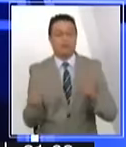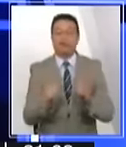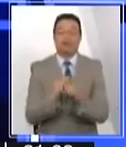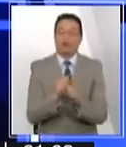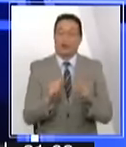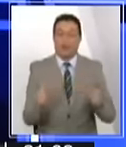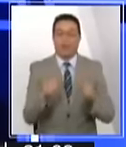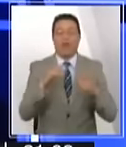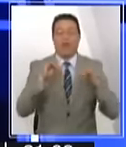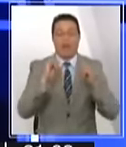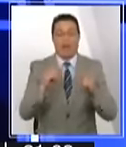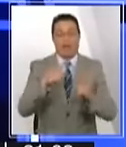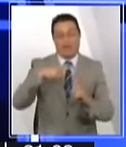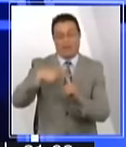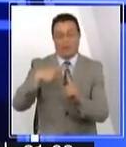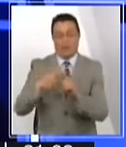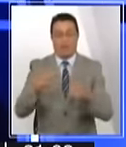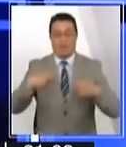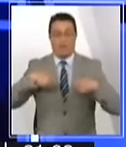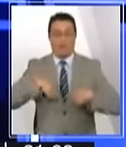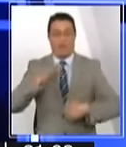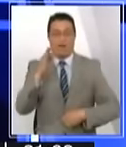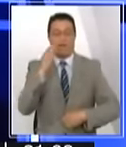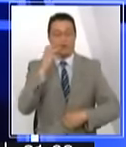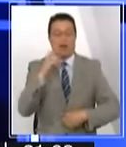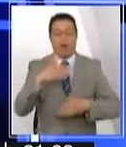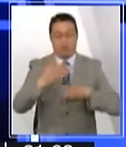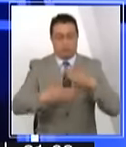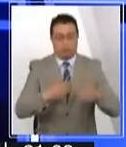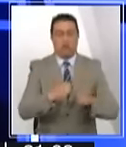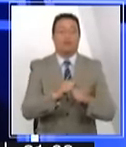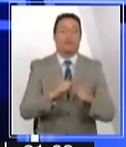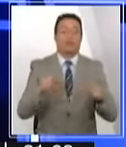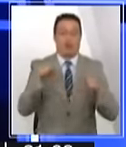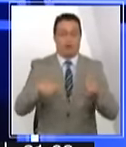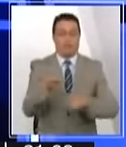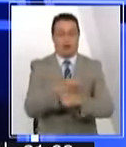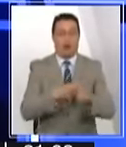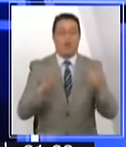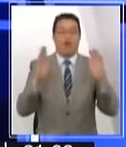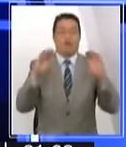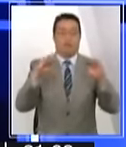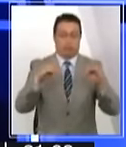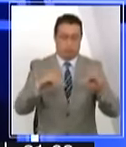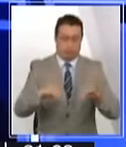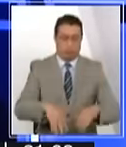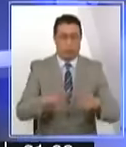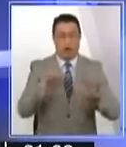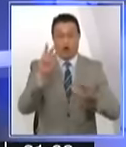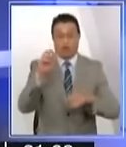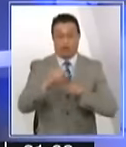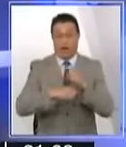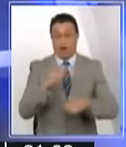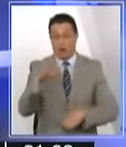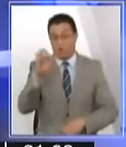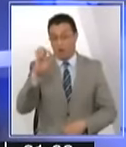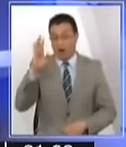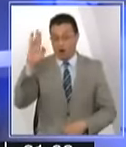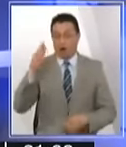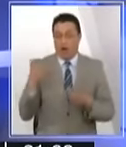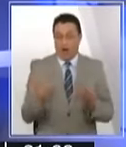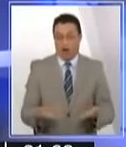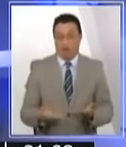sustentar los beneficios fiscales concedidos. Una economía que hoy se derrumba en la peor recesión en 80 años. Ello se sumó a